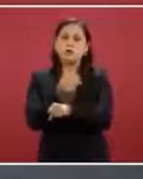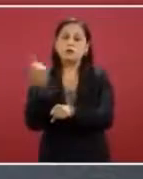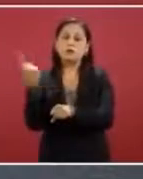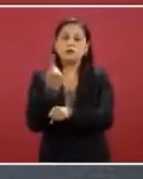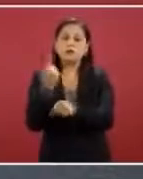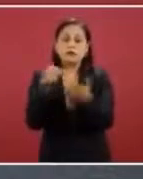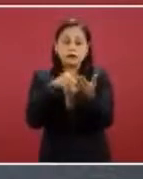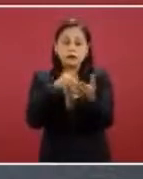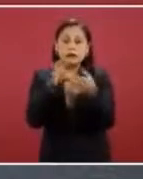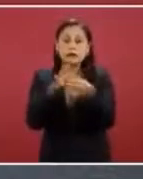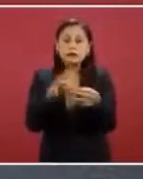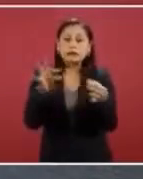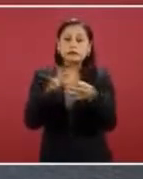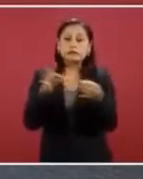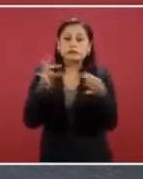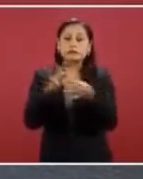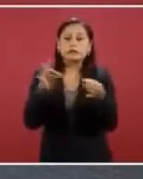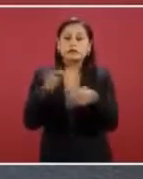acuden